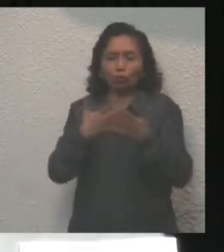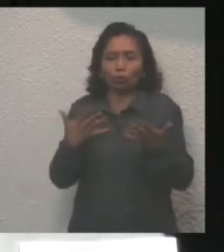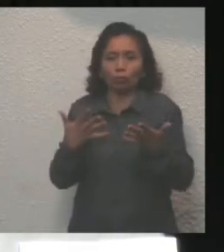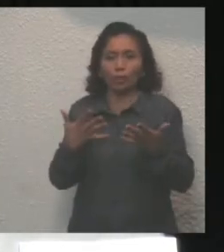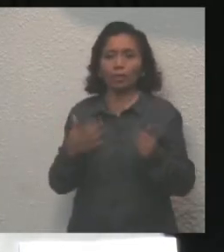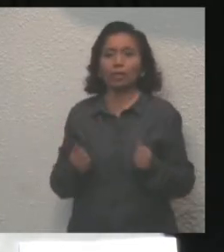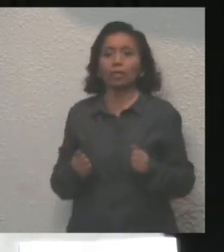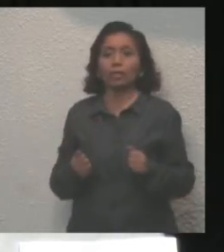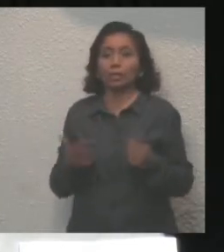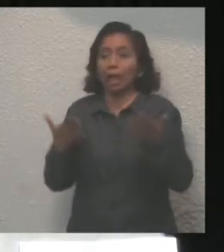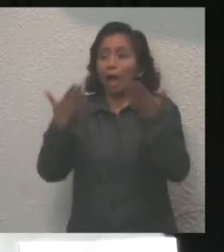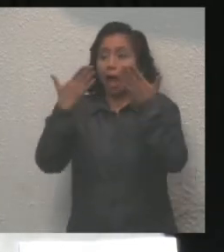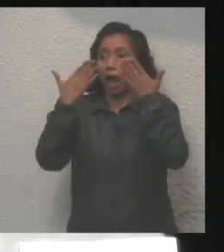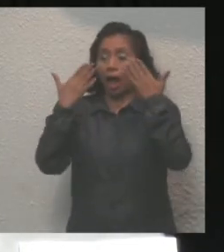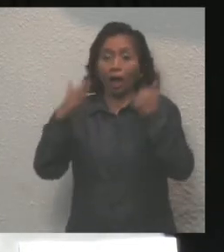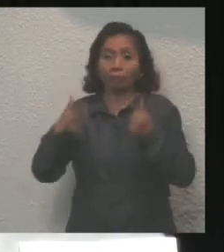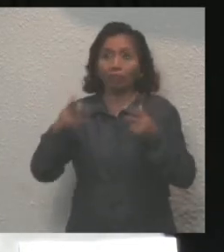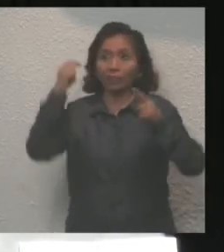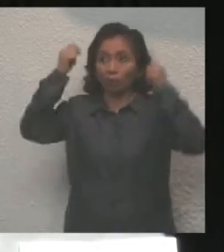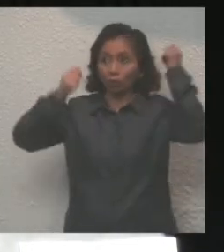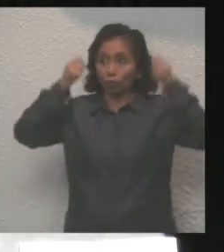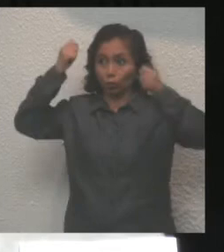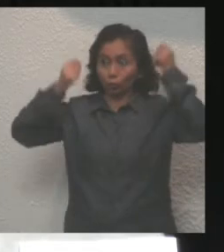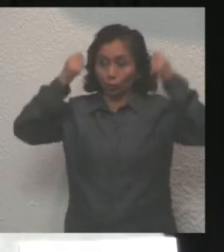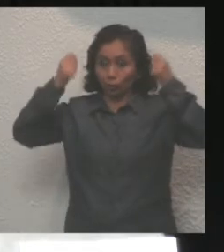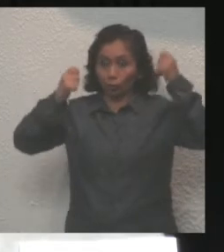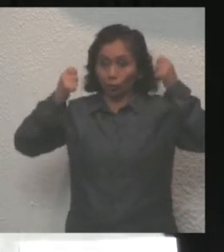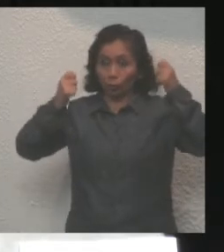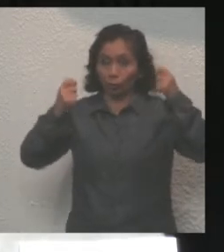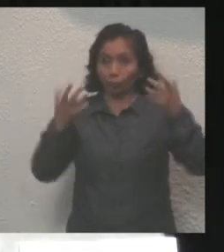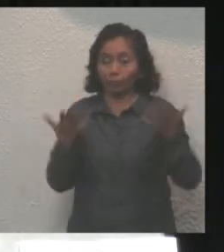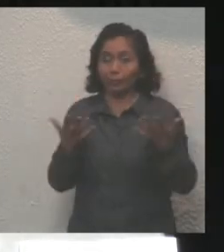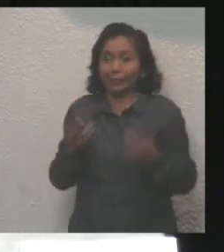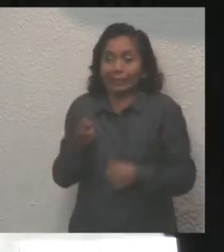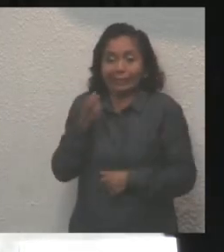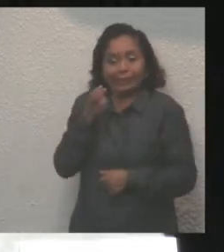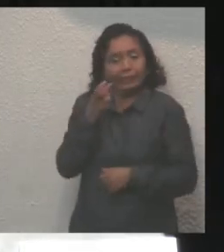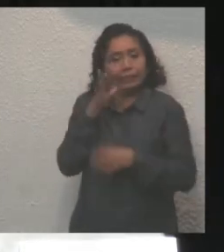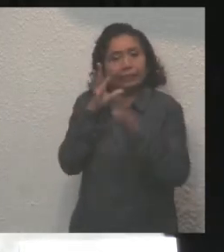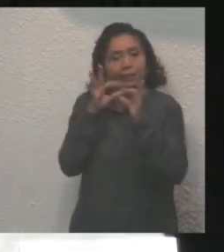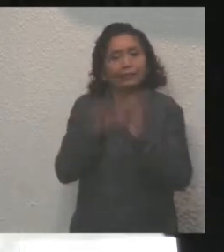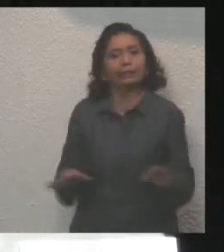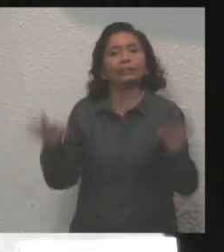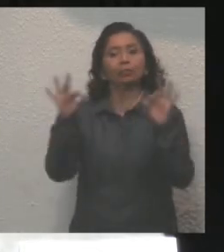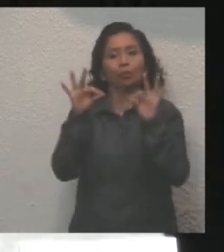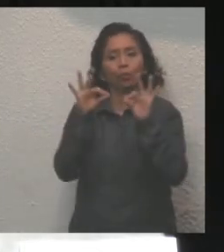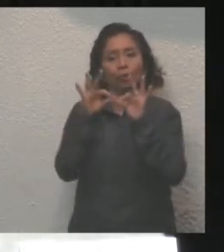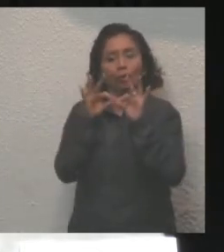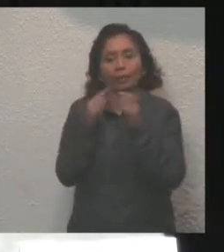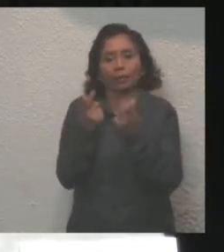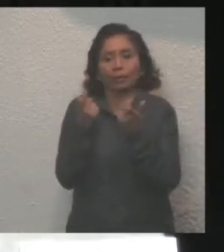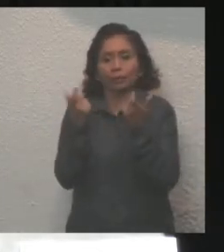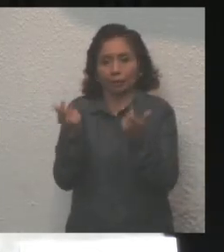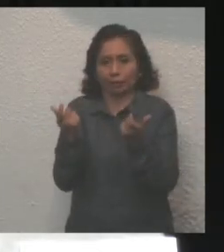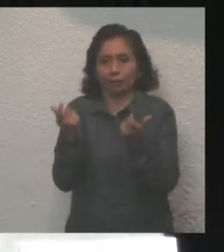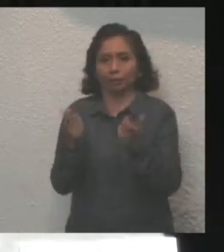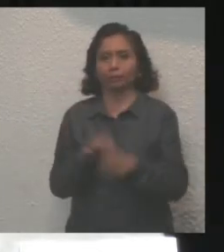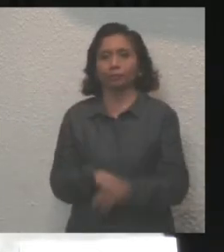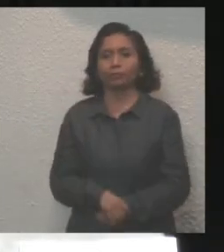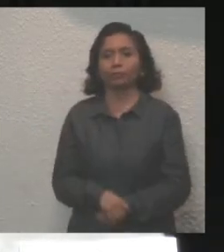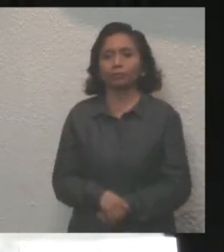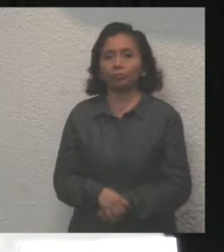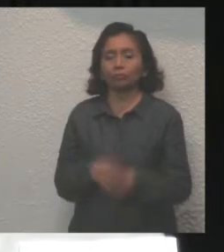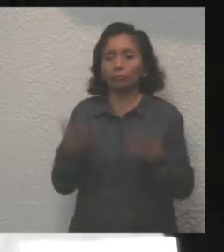sin precedentes al turismo, su más importante fuente de recursos.